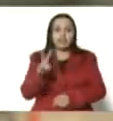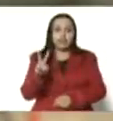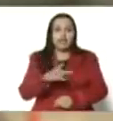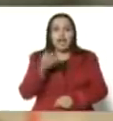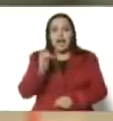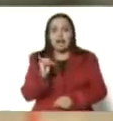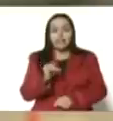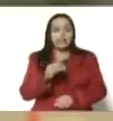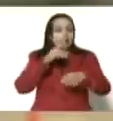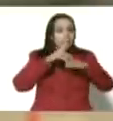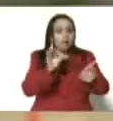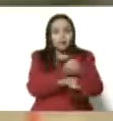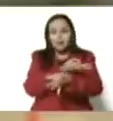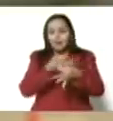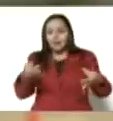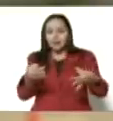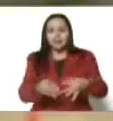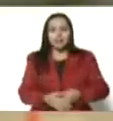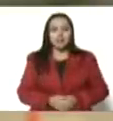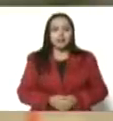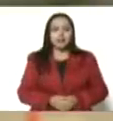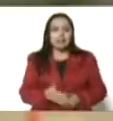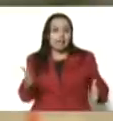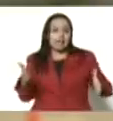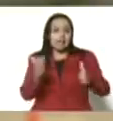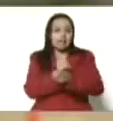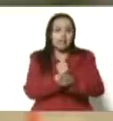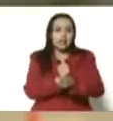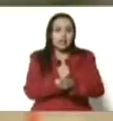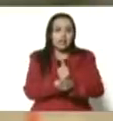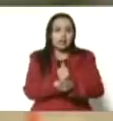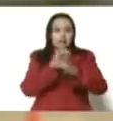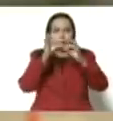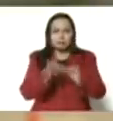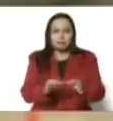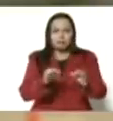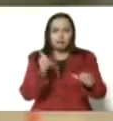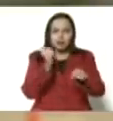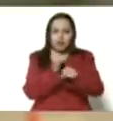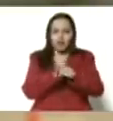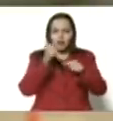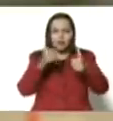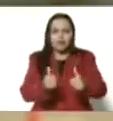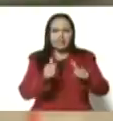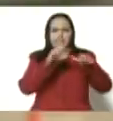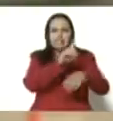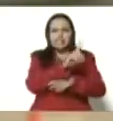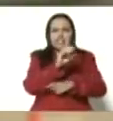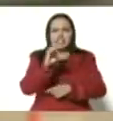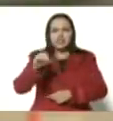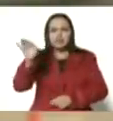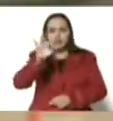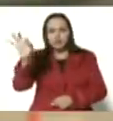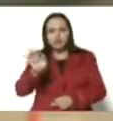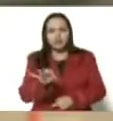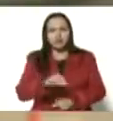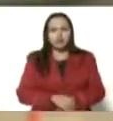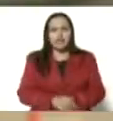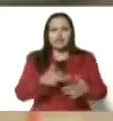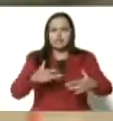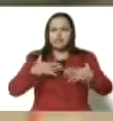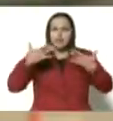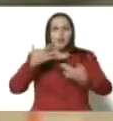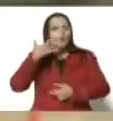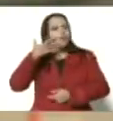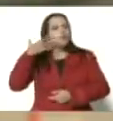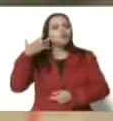fueron resultados perfectos y alcanzaron una eficacia del 100%. Estamos realmente, nos sentimos